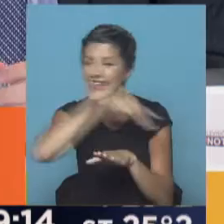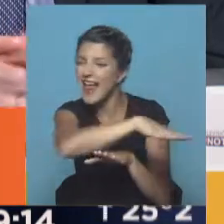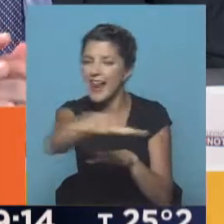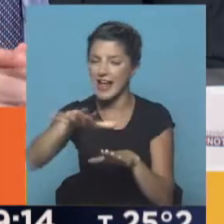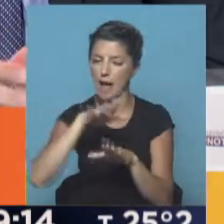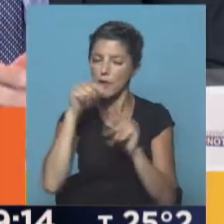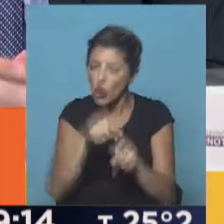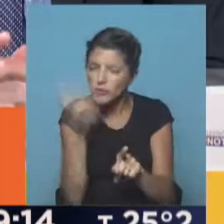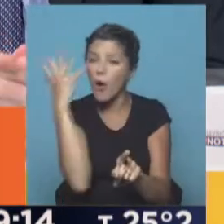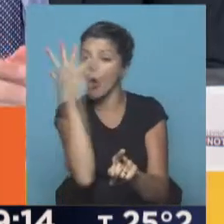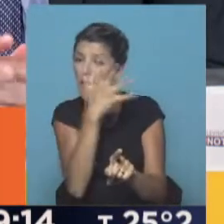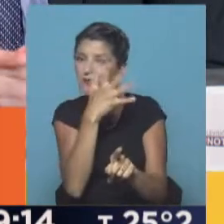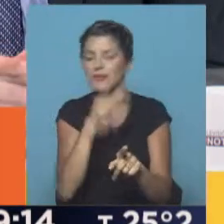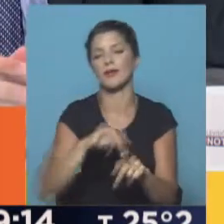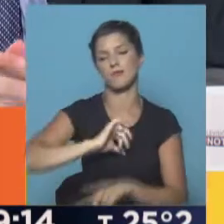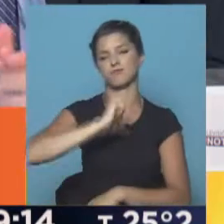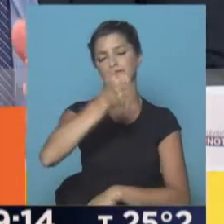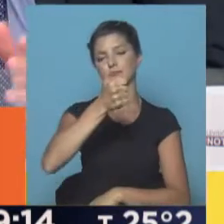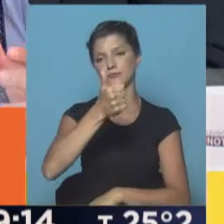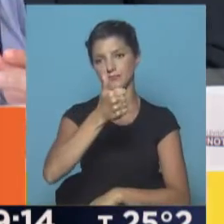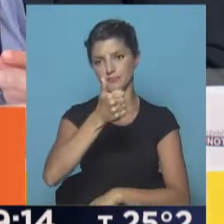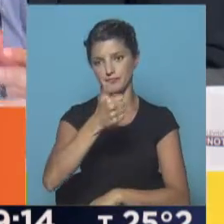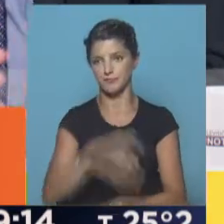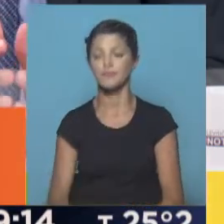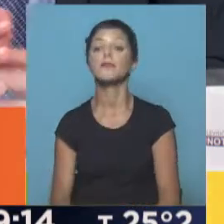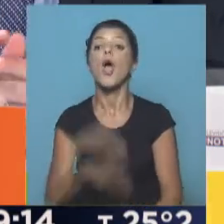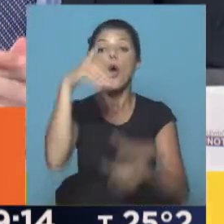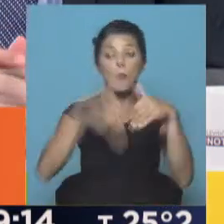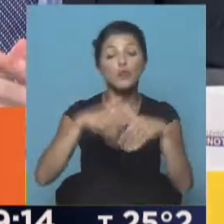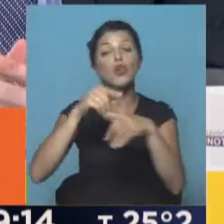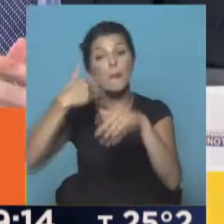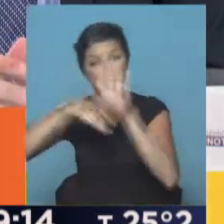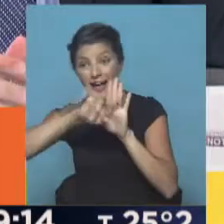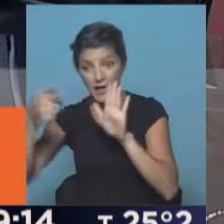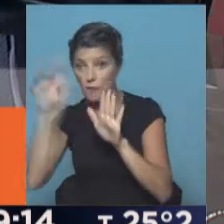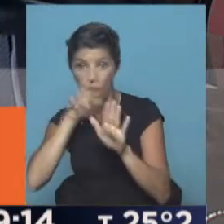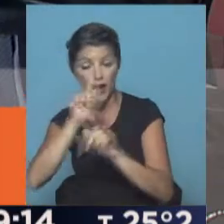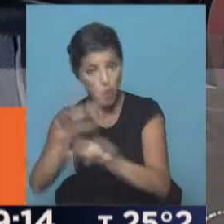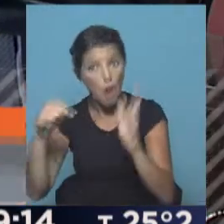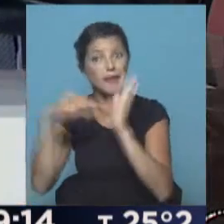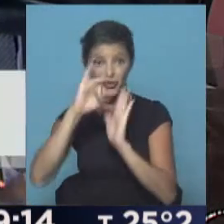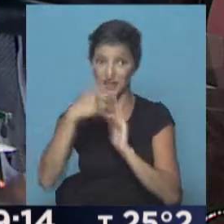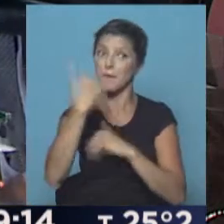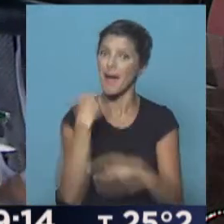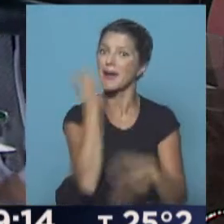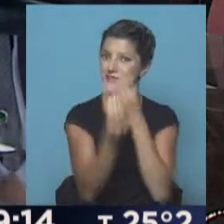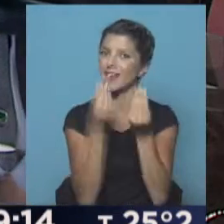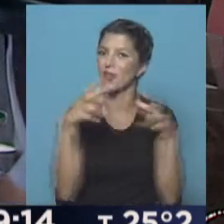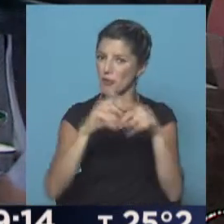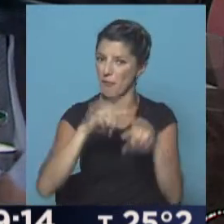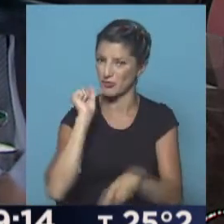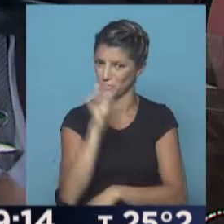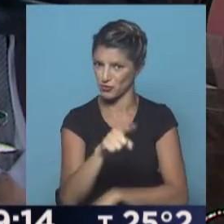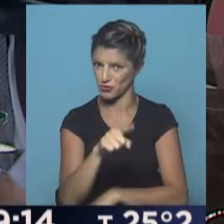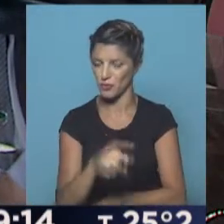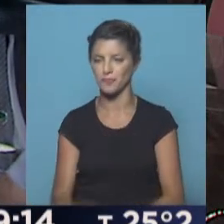esto hizo la diferencia que le permitió obtener, si no más votos, más electores que Hillary Clinton. Ahí estamos viendo justamente la placa sobre la raza, pero también